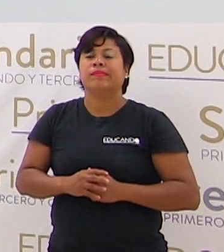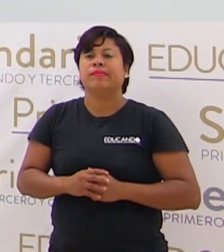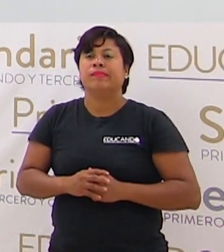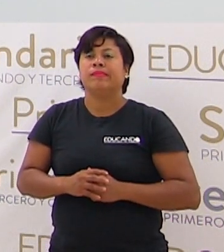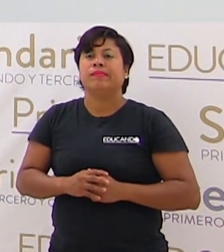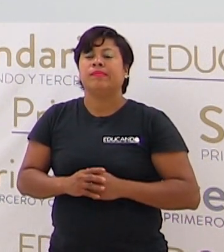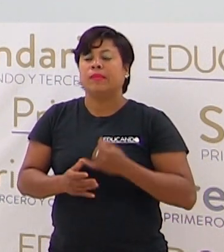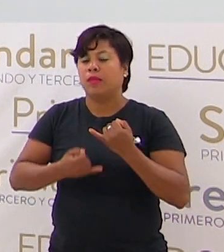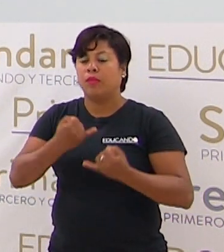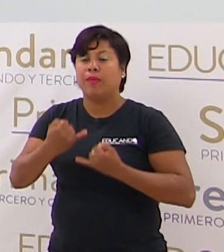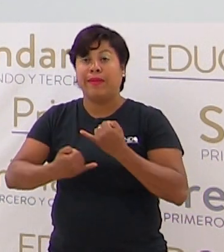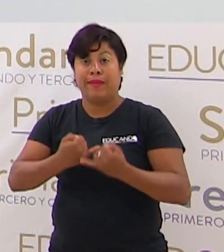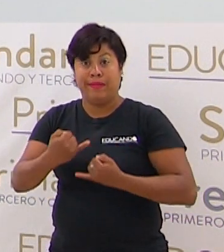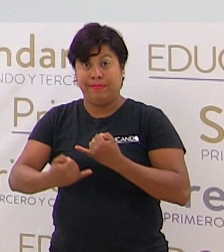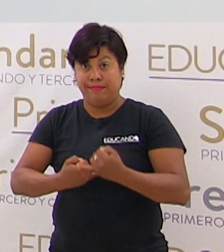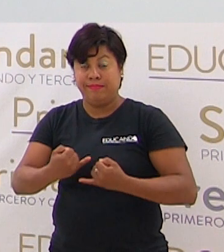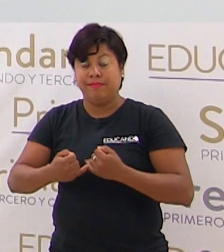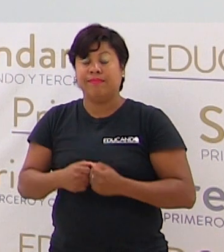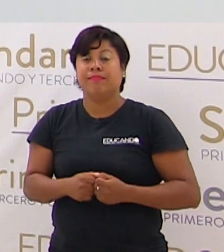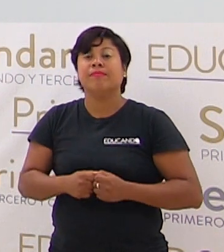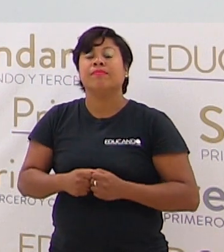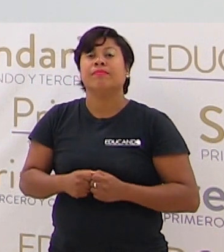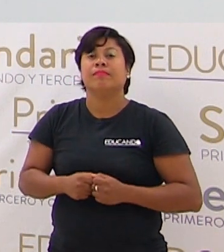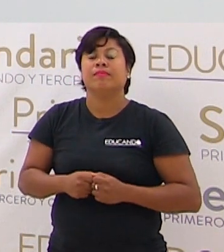bien, jugué,